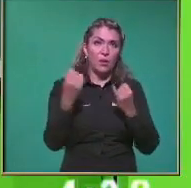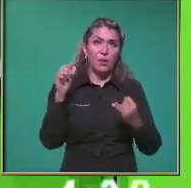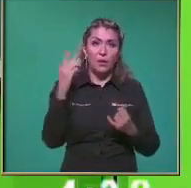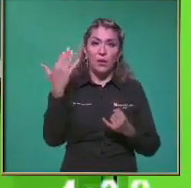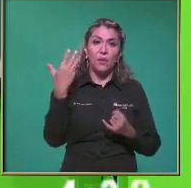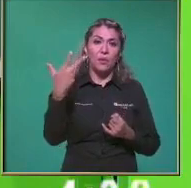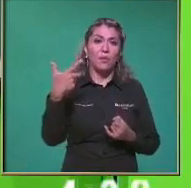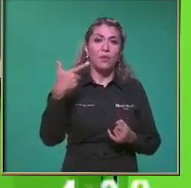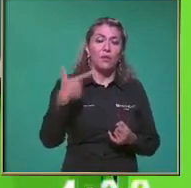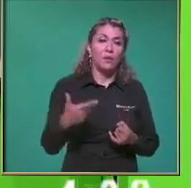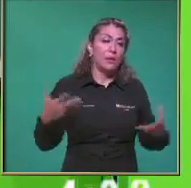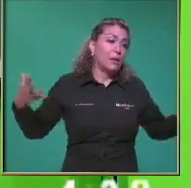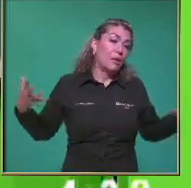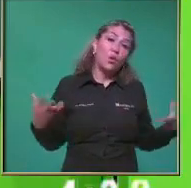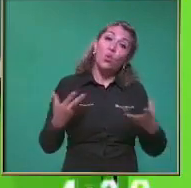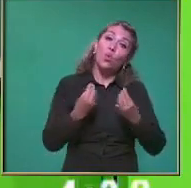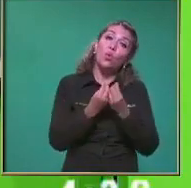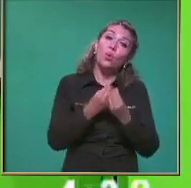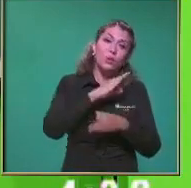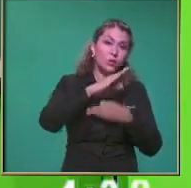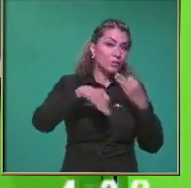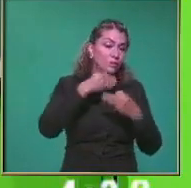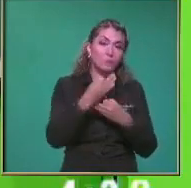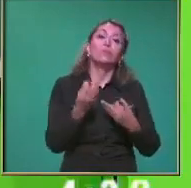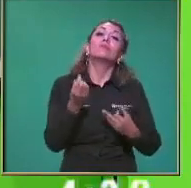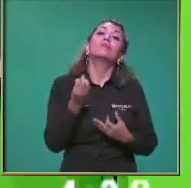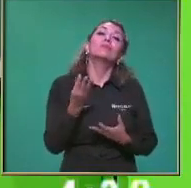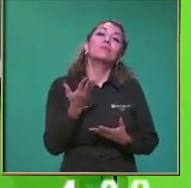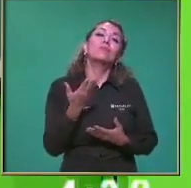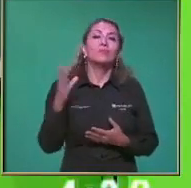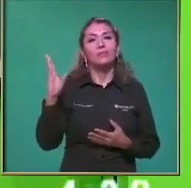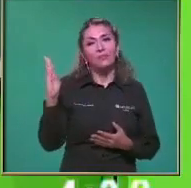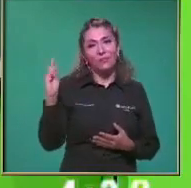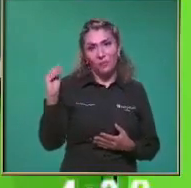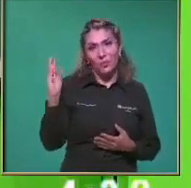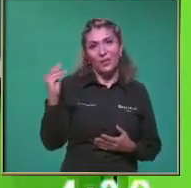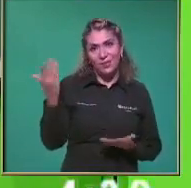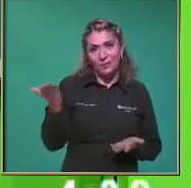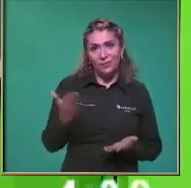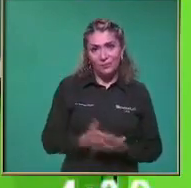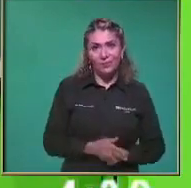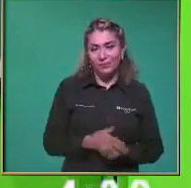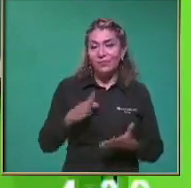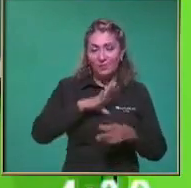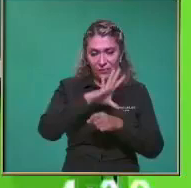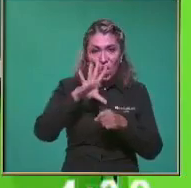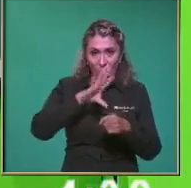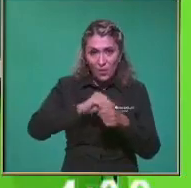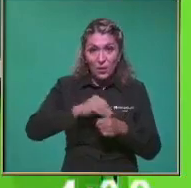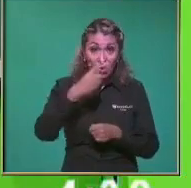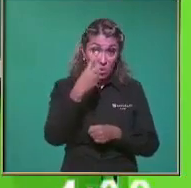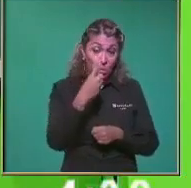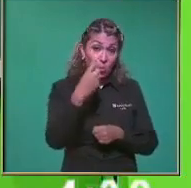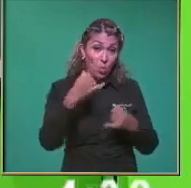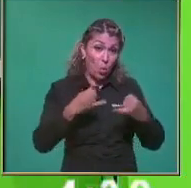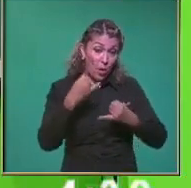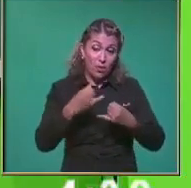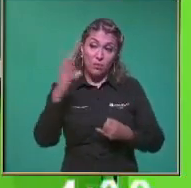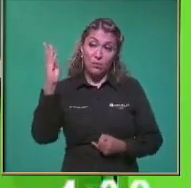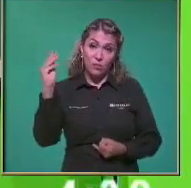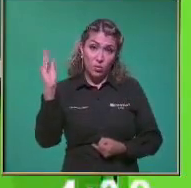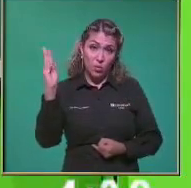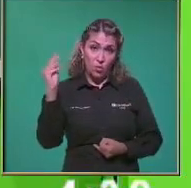18 más 15 más 57, ¿cuánto les tiene que dar? Pues, les tiene que dar el total del costo del juego, es